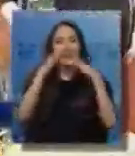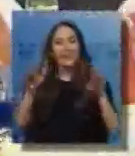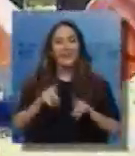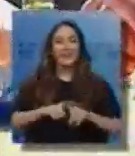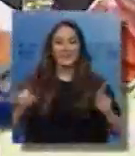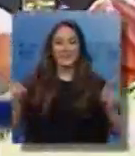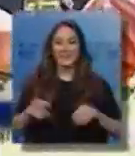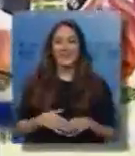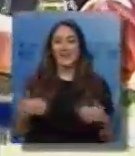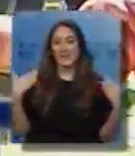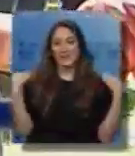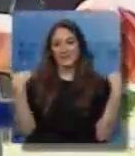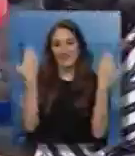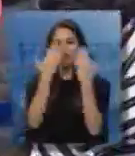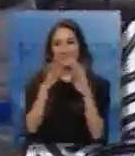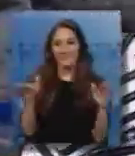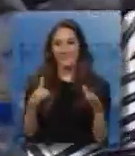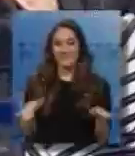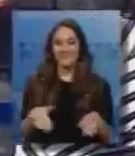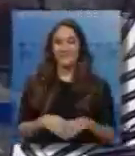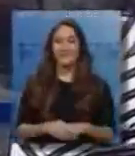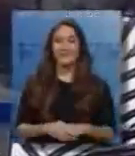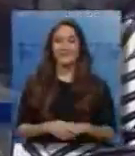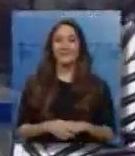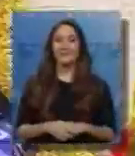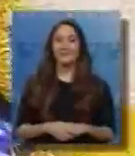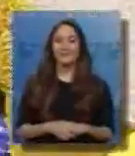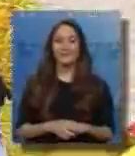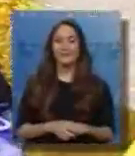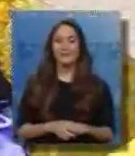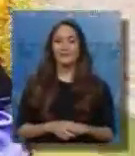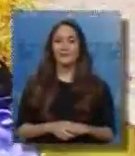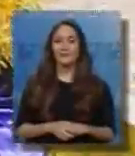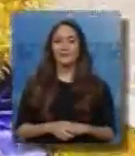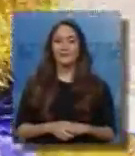¡Feliz Navidad! Karen Haro, TC Televisión.